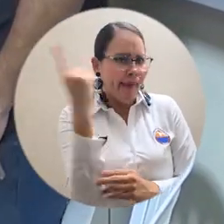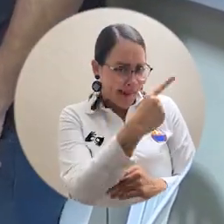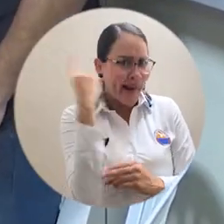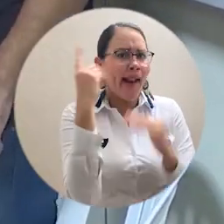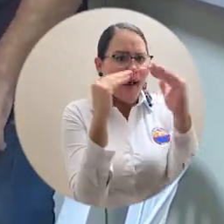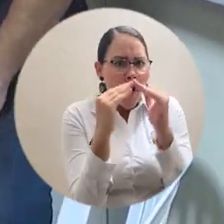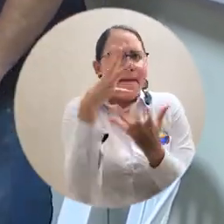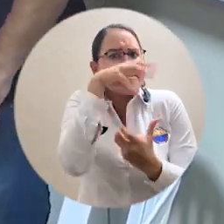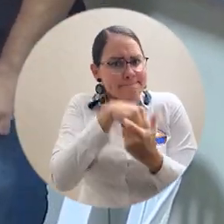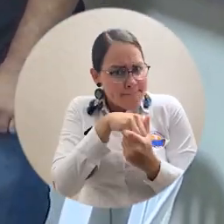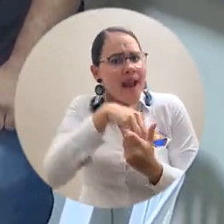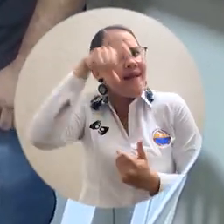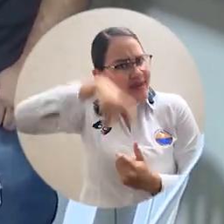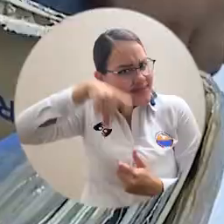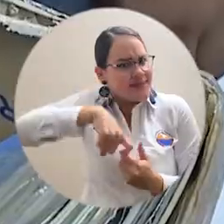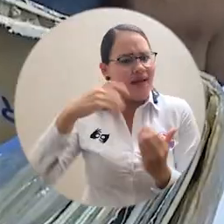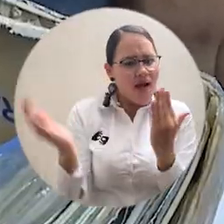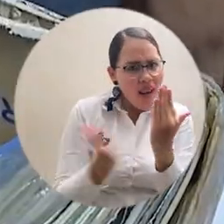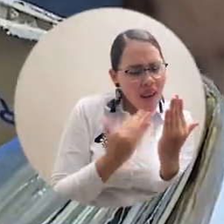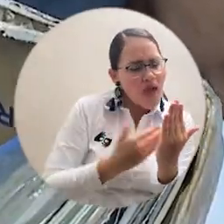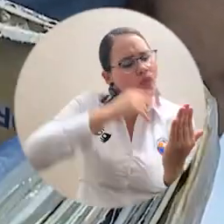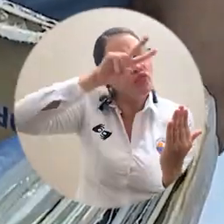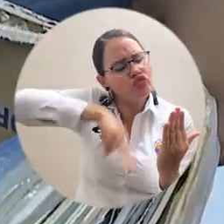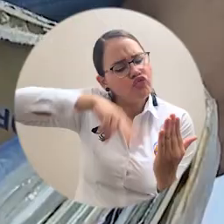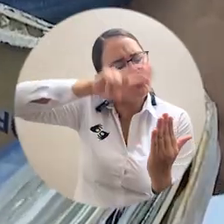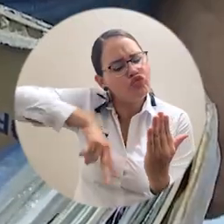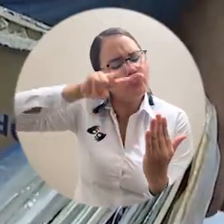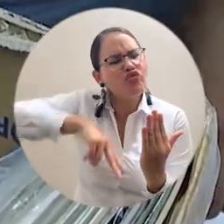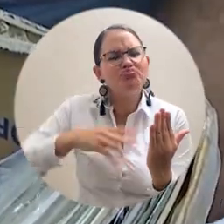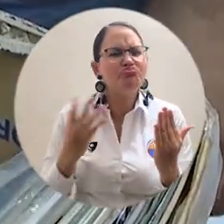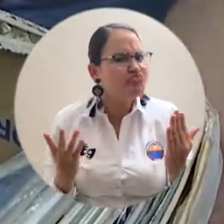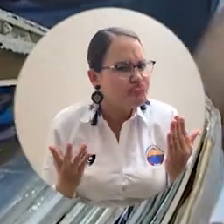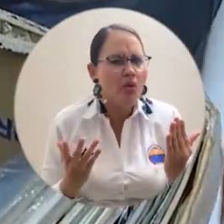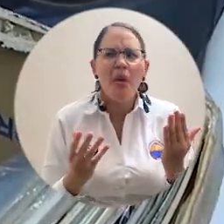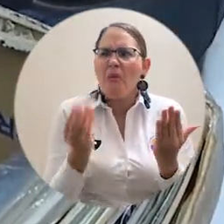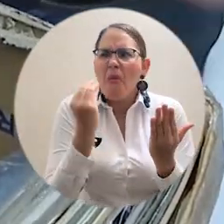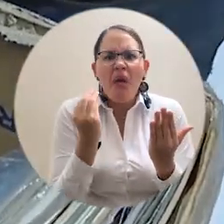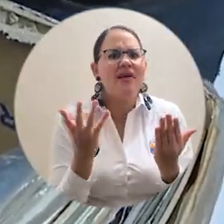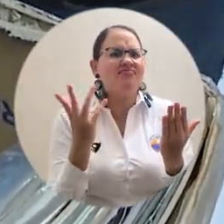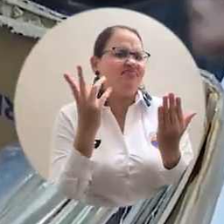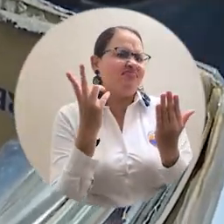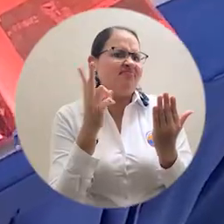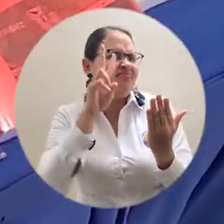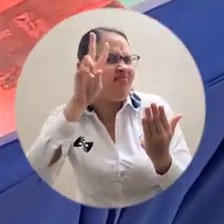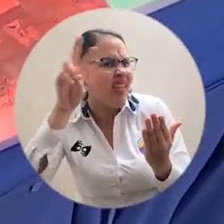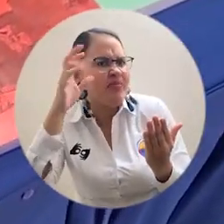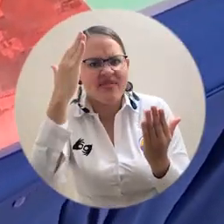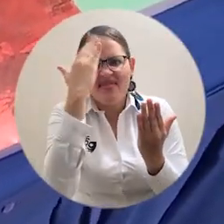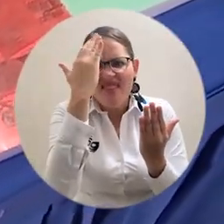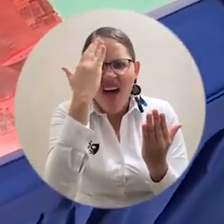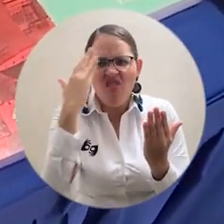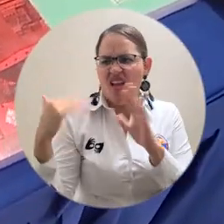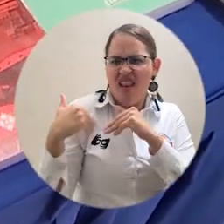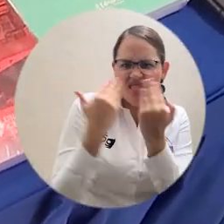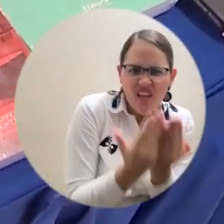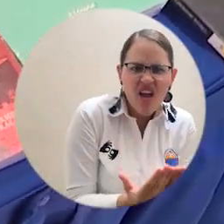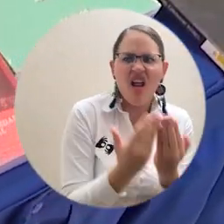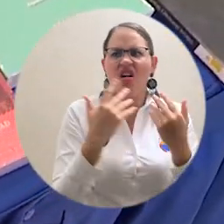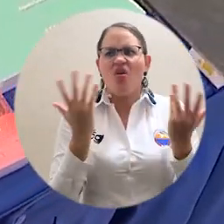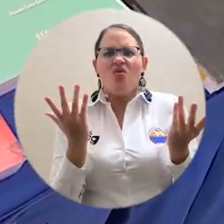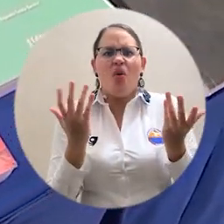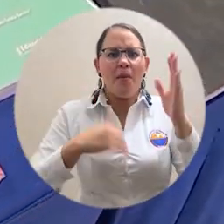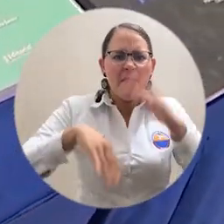en una cuarentena necesita de libros para poder acceder a todo lo que tiene que ver